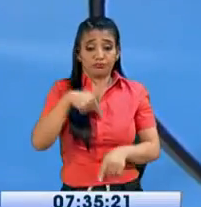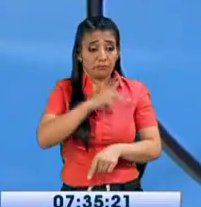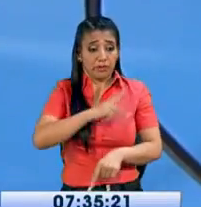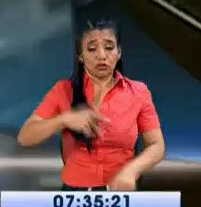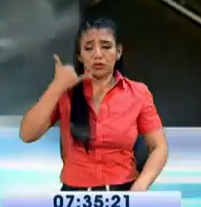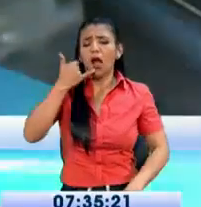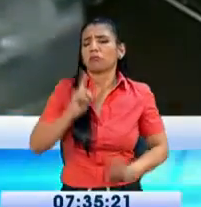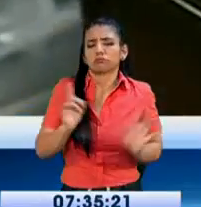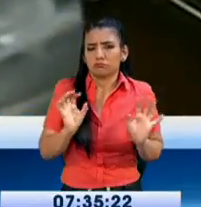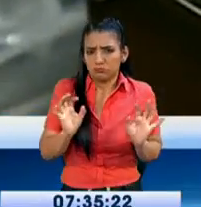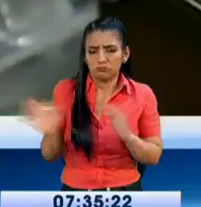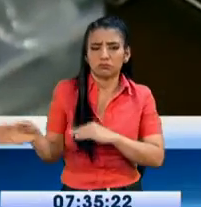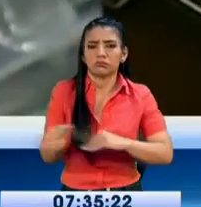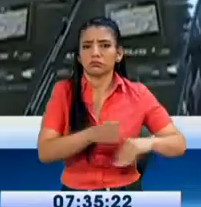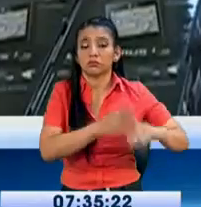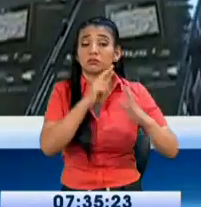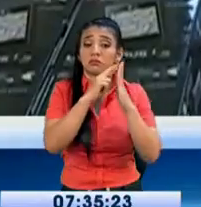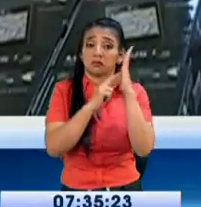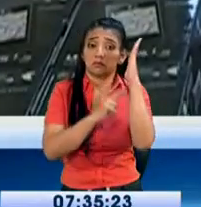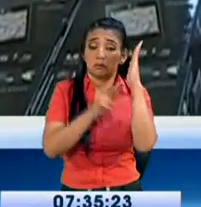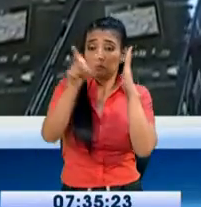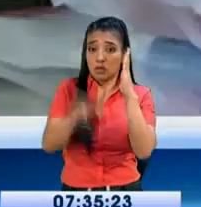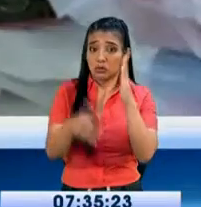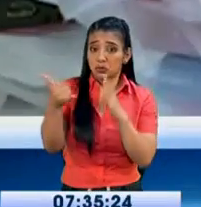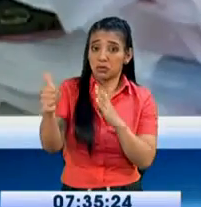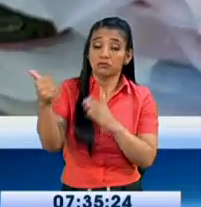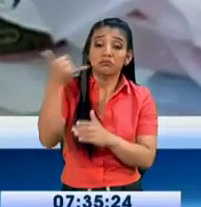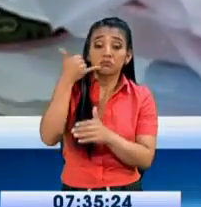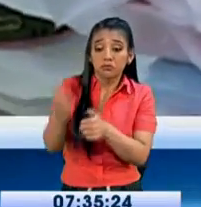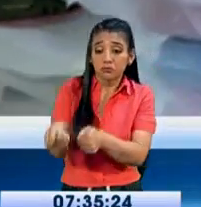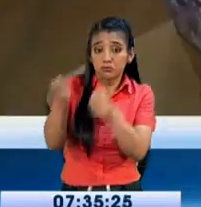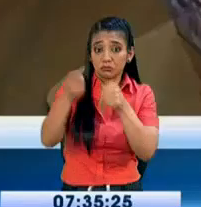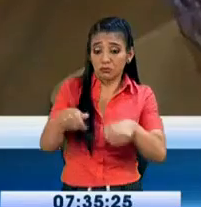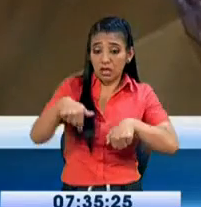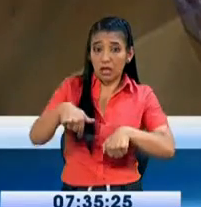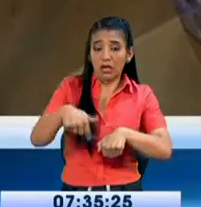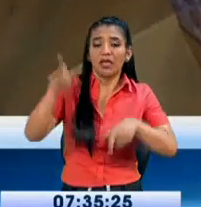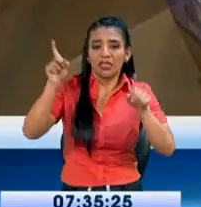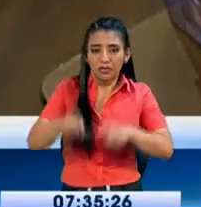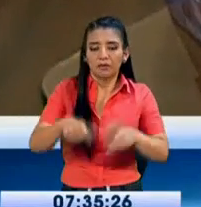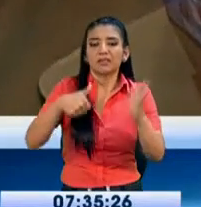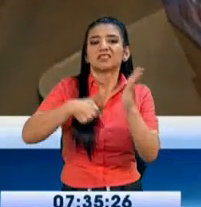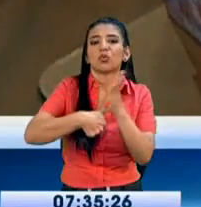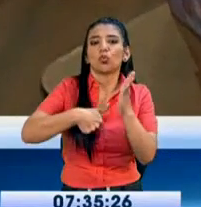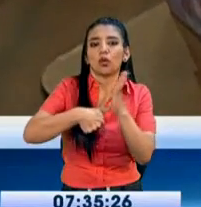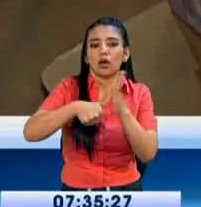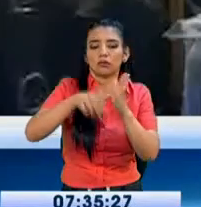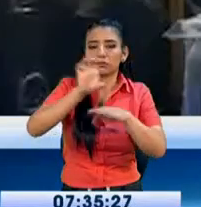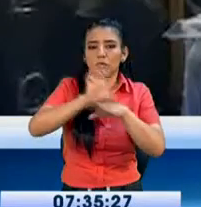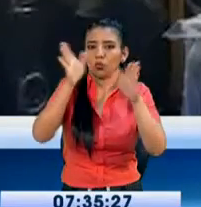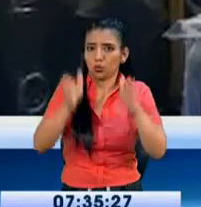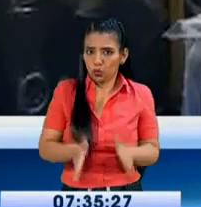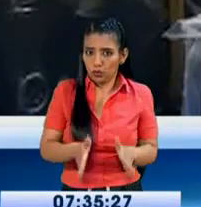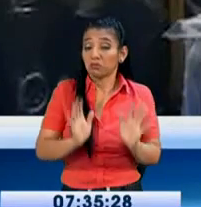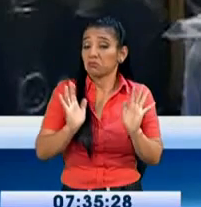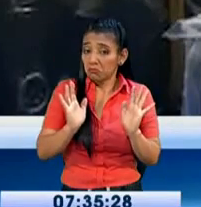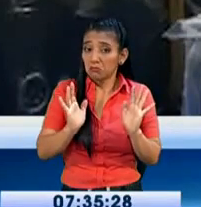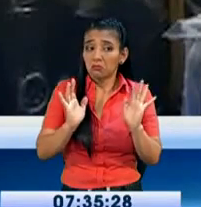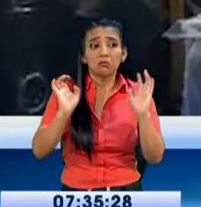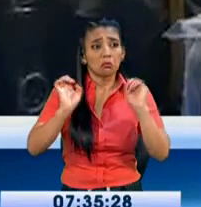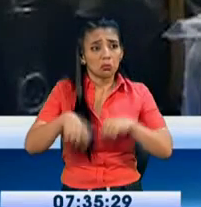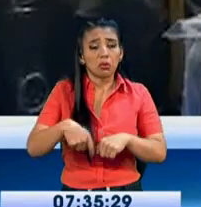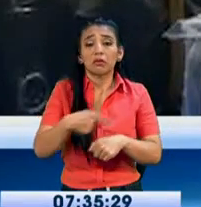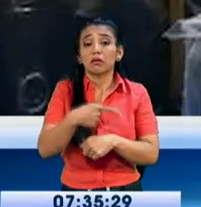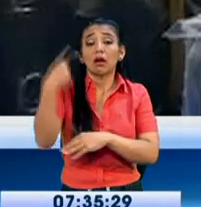Como requisito será necesario de que quien recibe el teléfono en el país tenga cédula de identidad ecuatoriana. De esta forma,